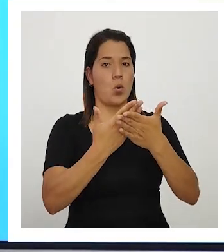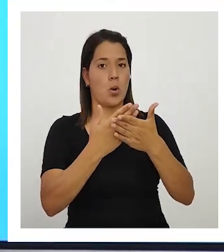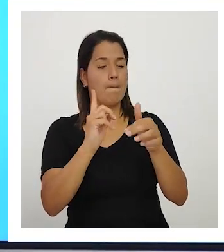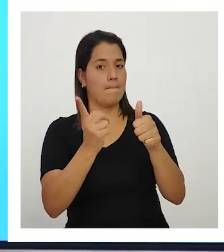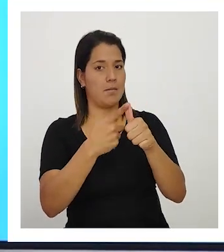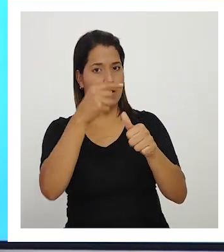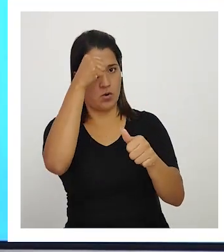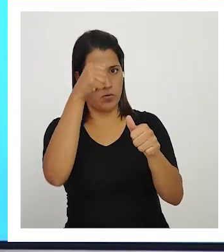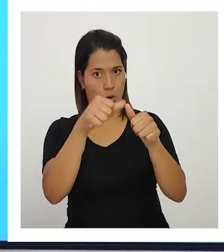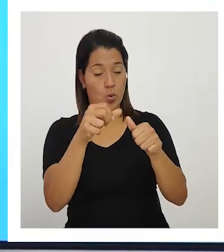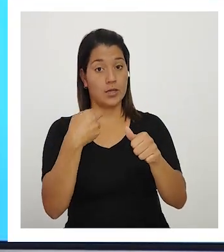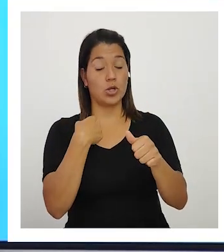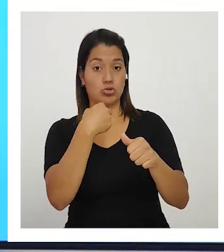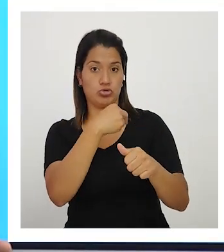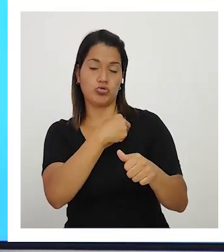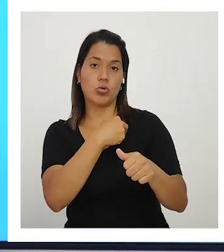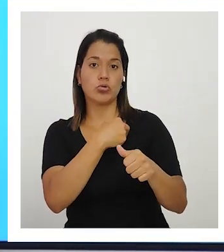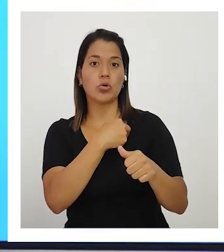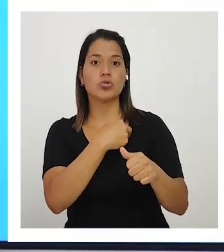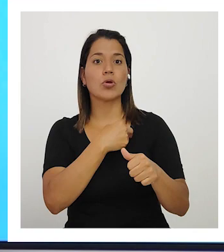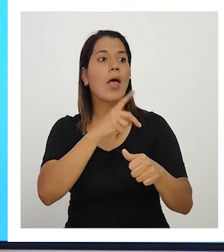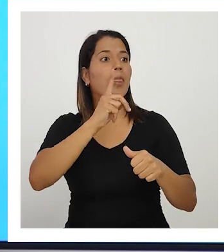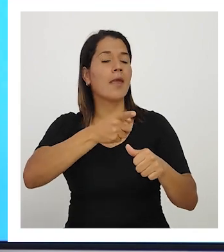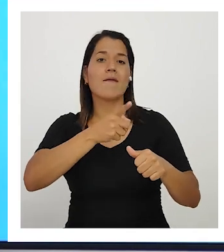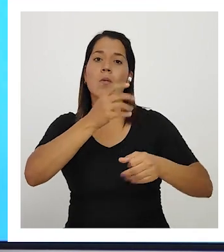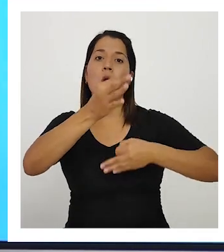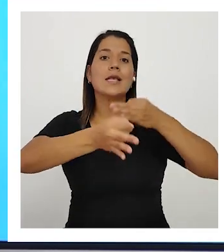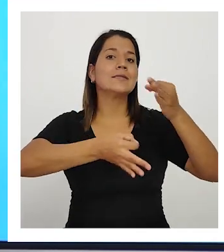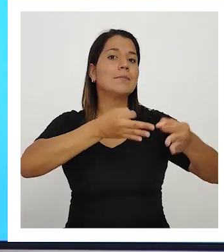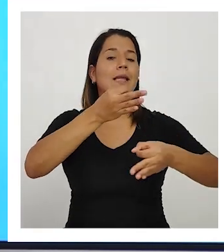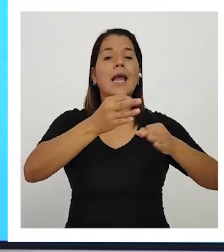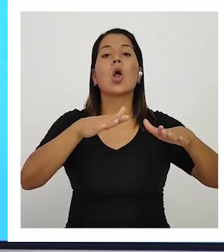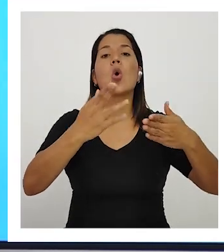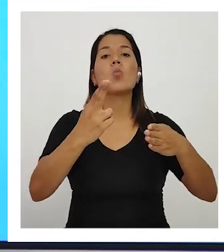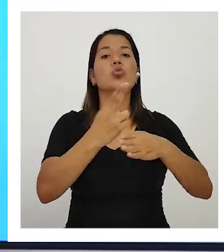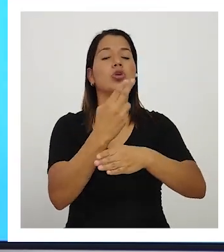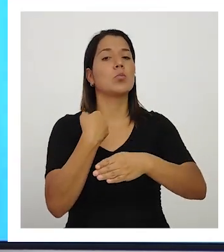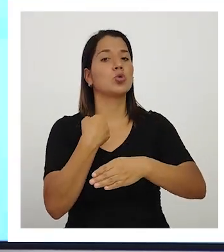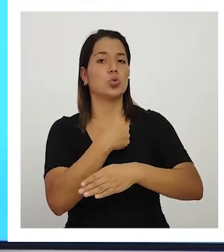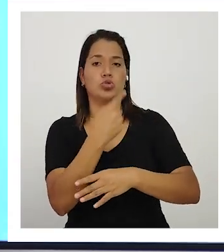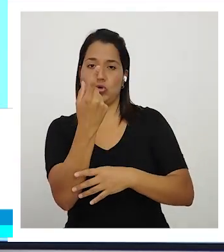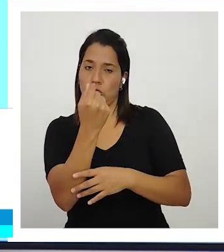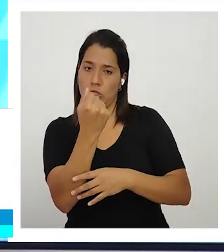nosotros tenemos que rendir cuentas y la Contraloría permanentemente está